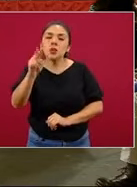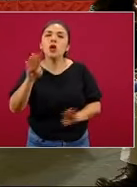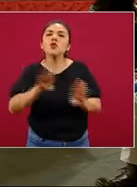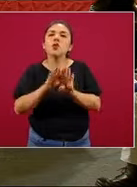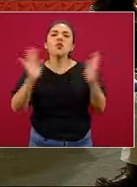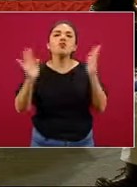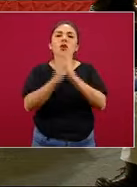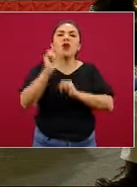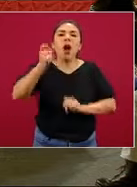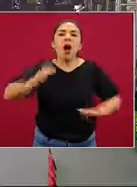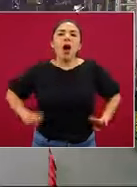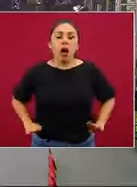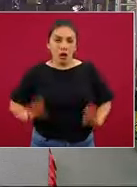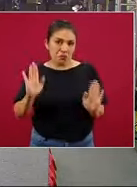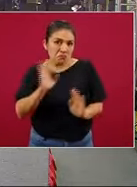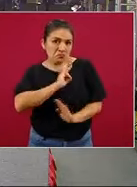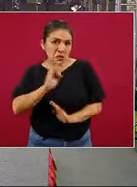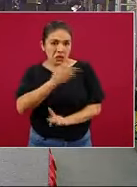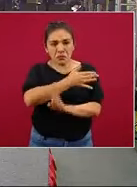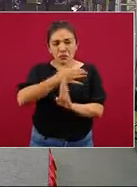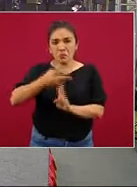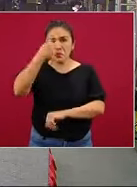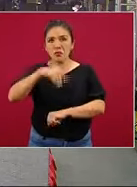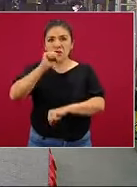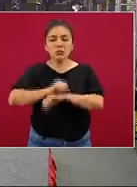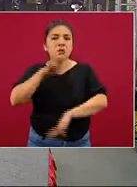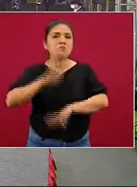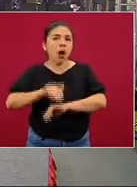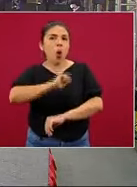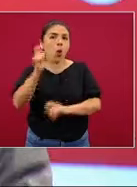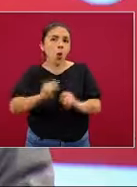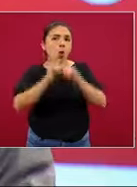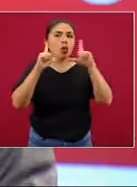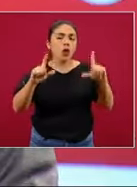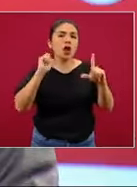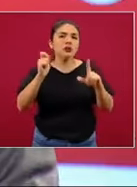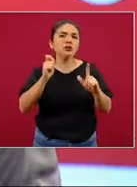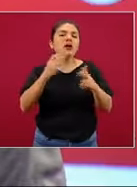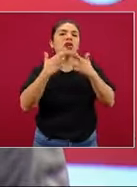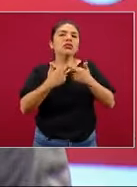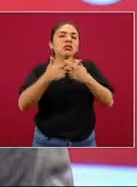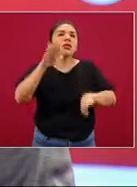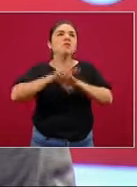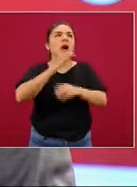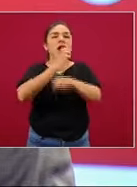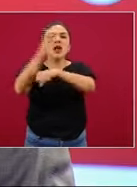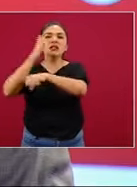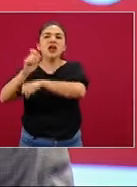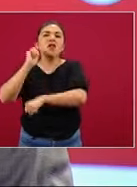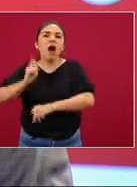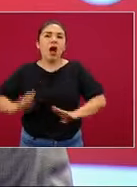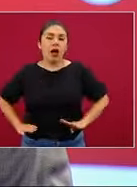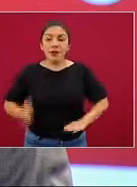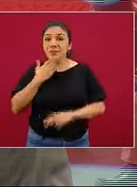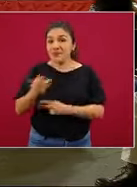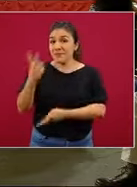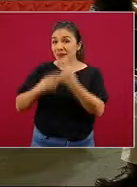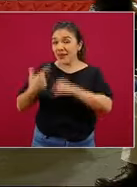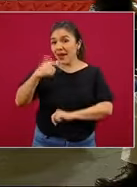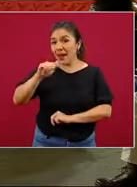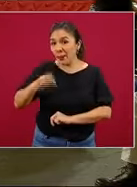esas entidades. Posiblemente a lo largo de la semana tendremos otro bloque del resto de las entidades federativas. Bienvenida